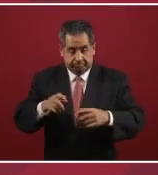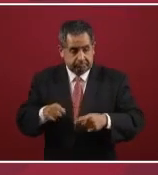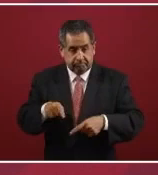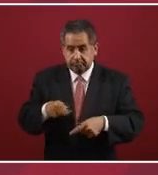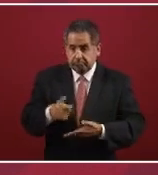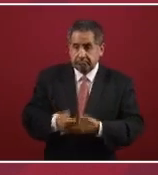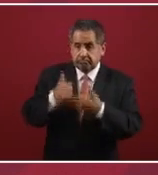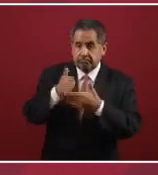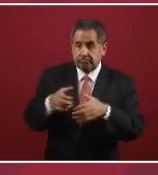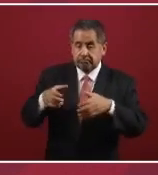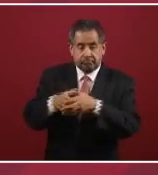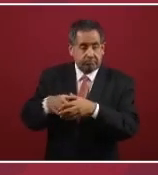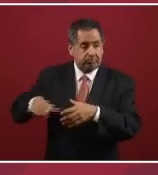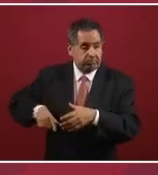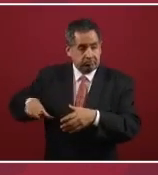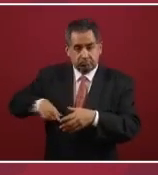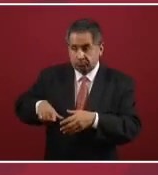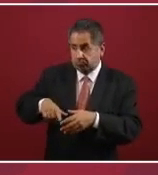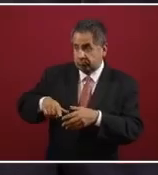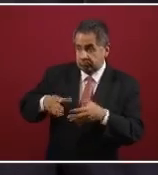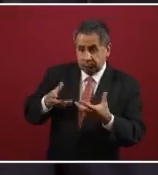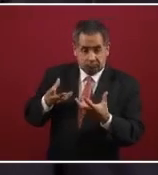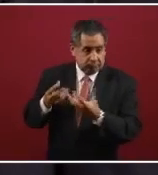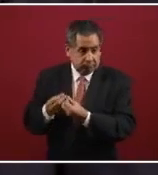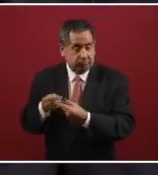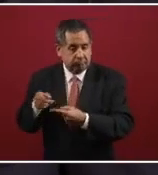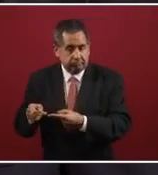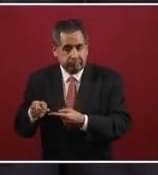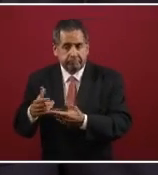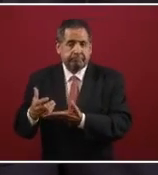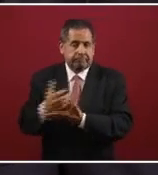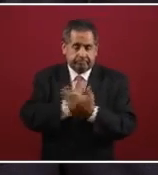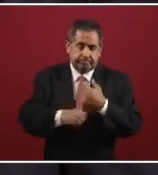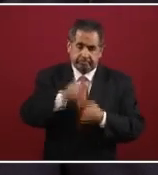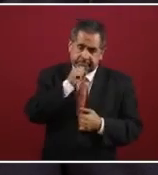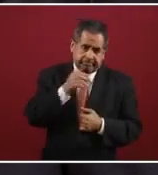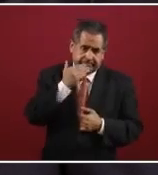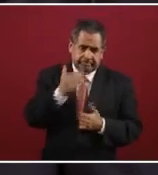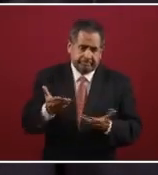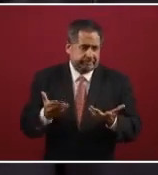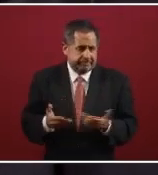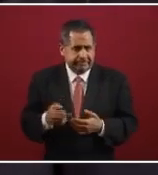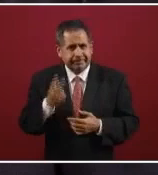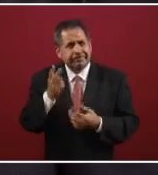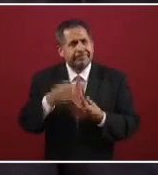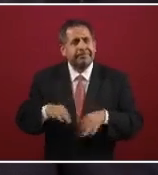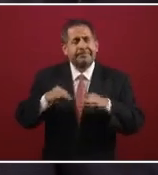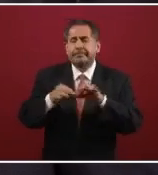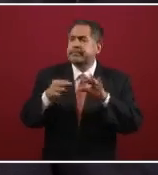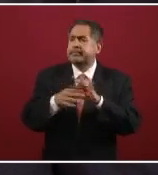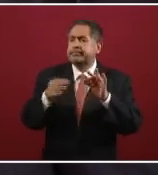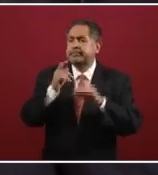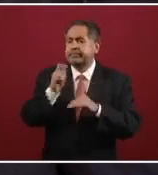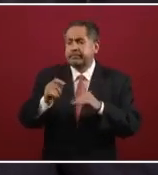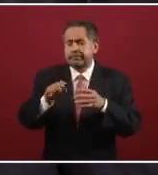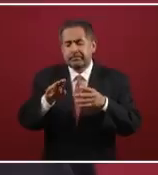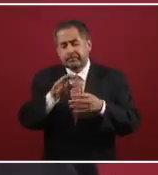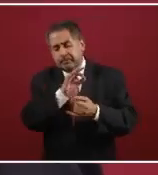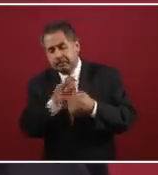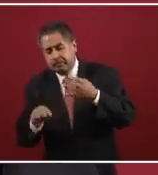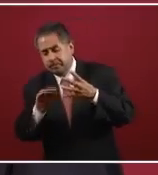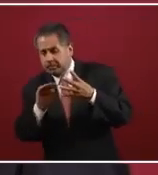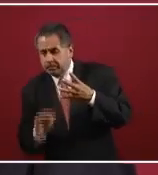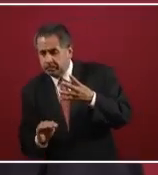servicio del estado que ganen bien sobre todo los de abajo y